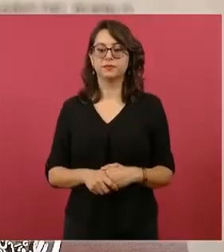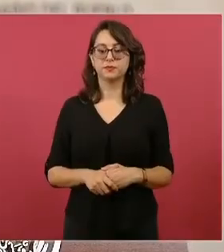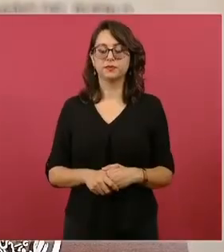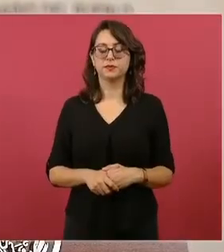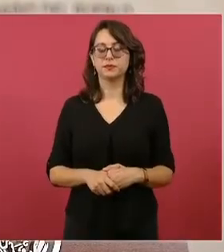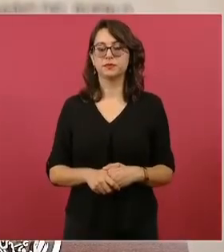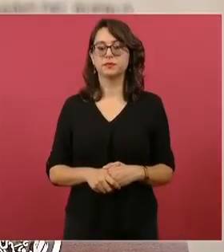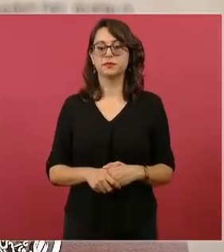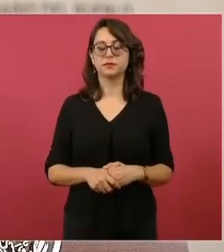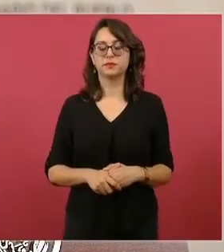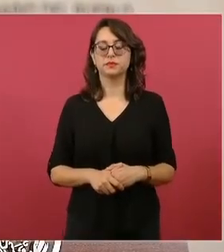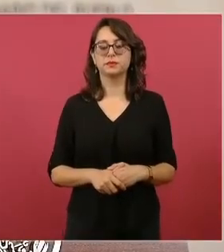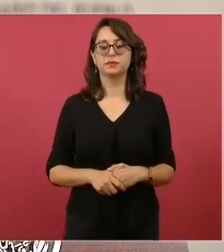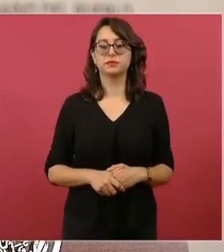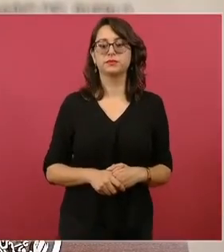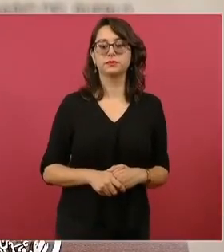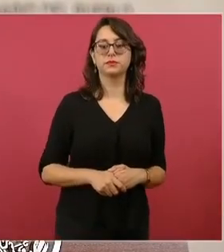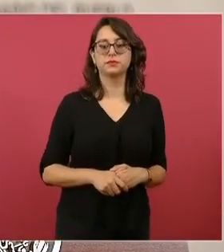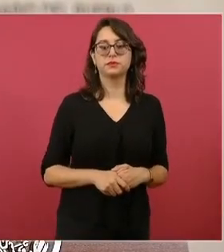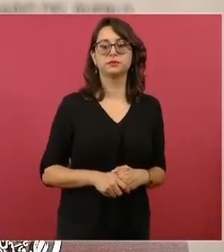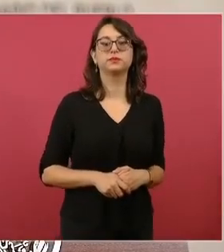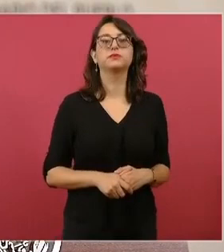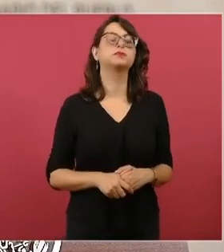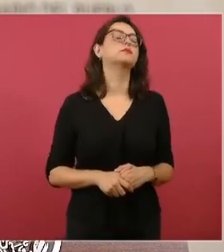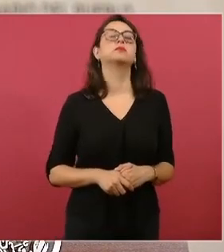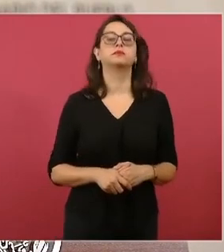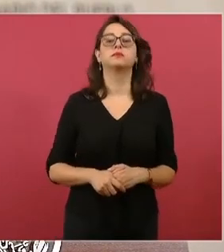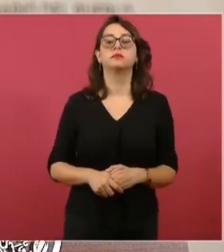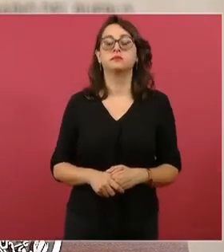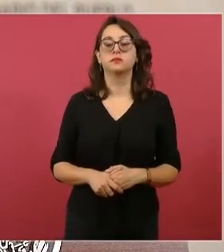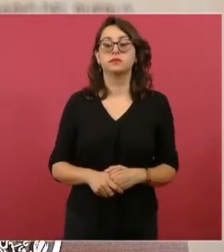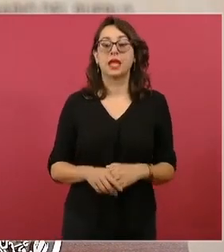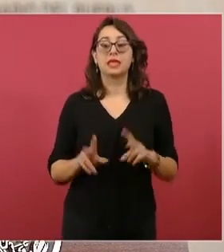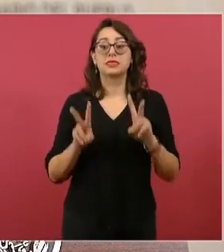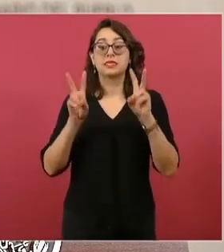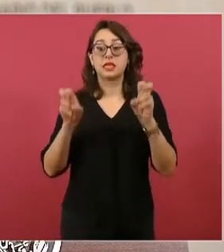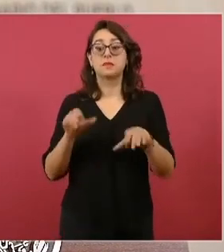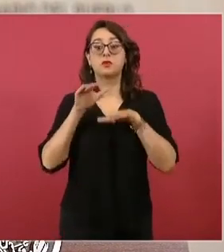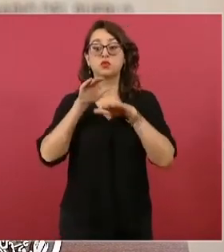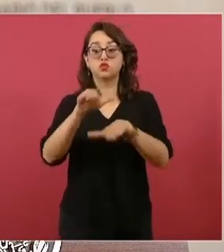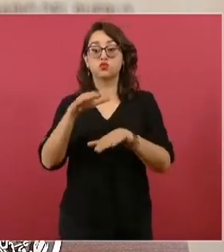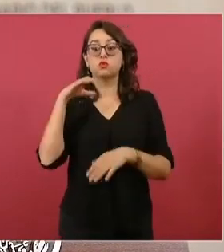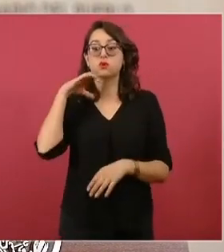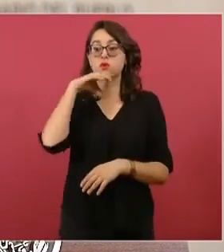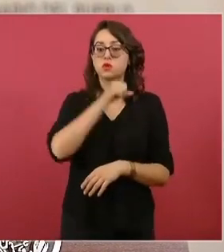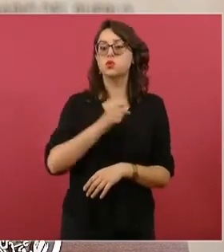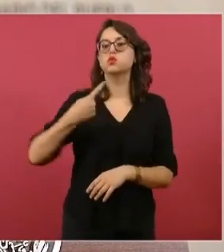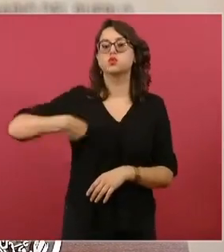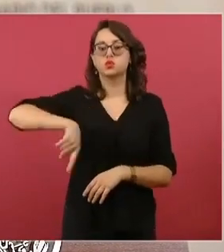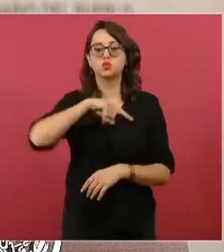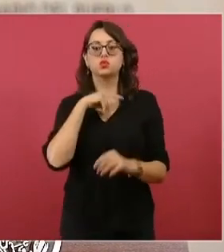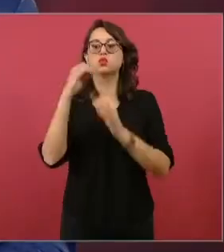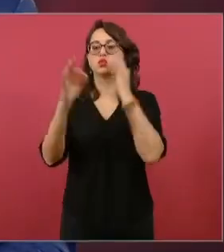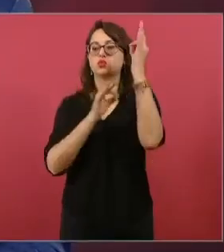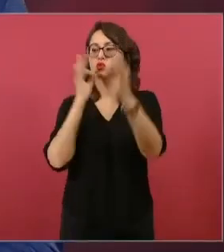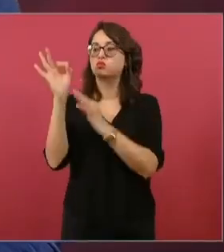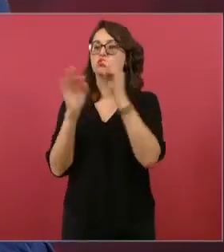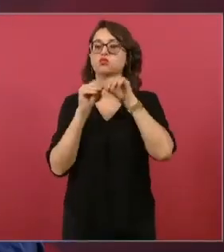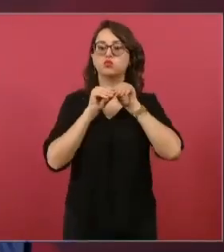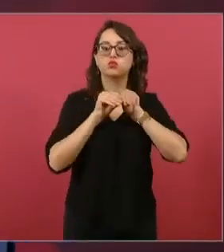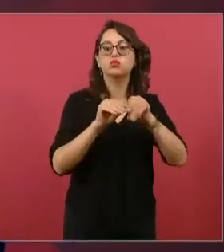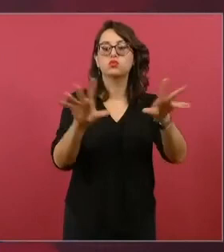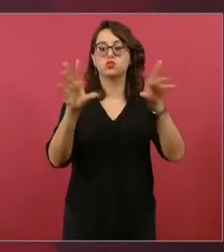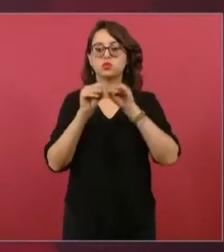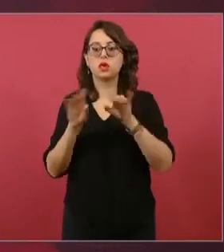estamos llevando a cabo una campaña de orientación para tomar agua, que la